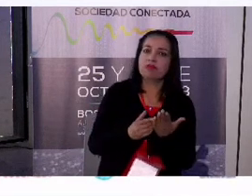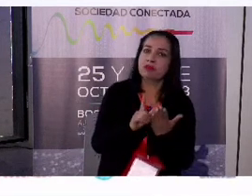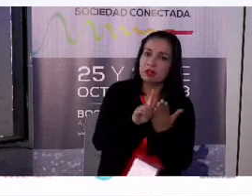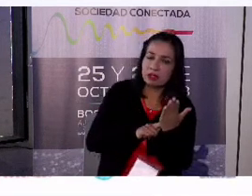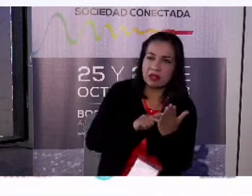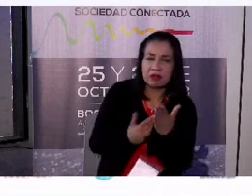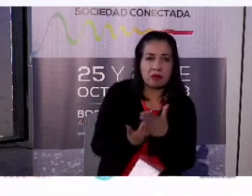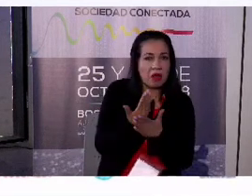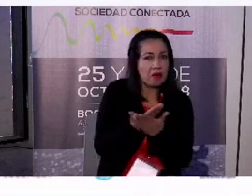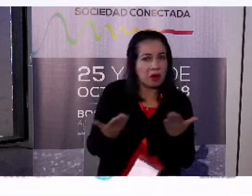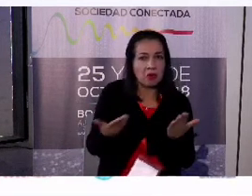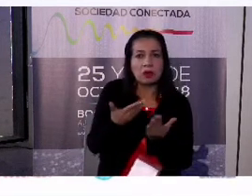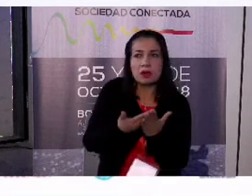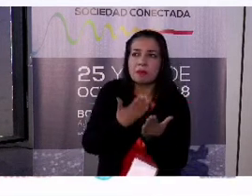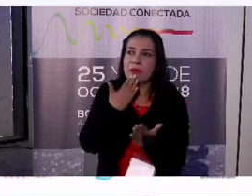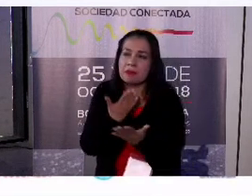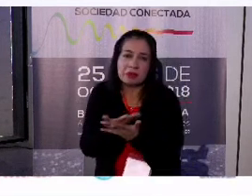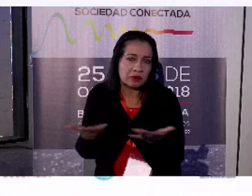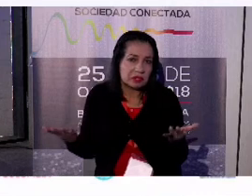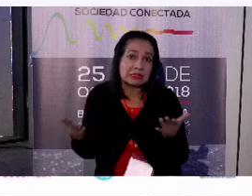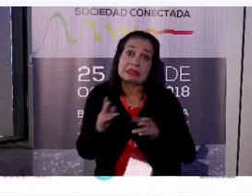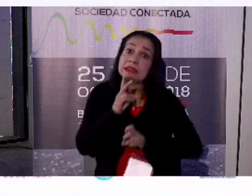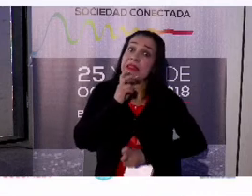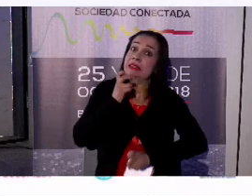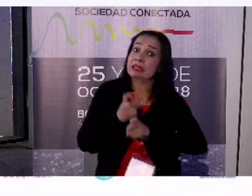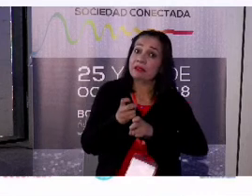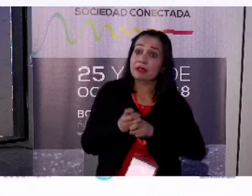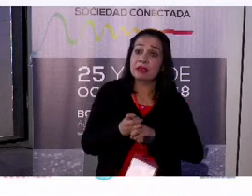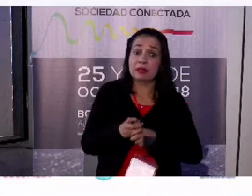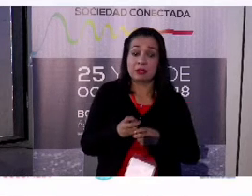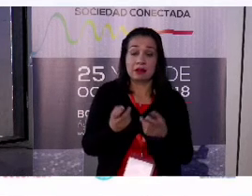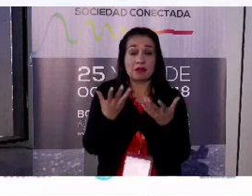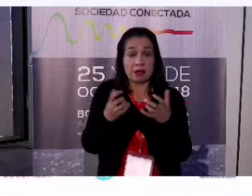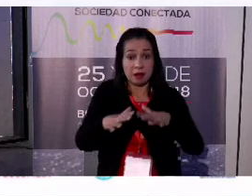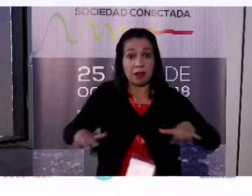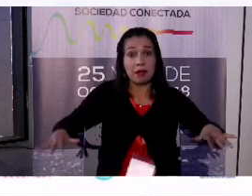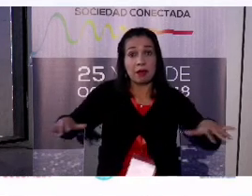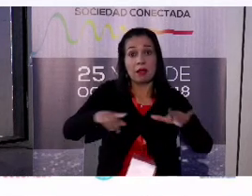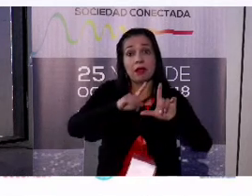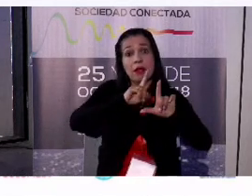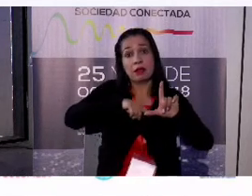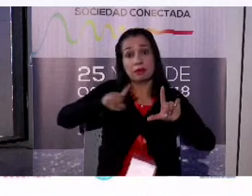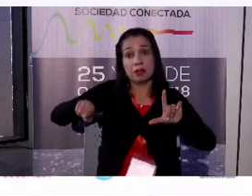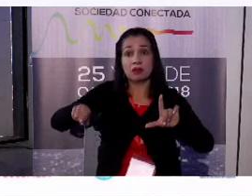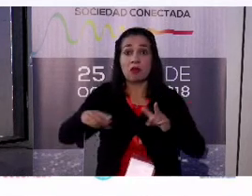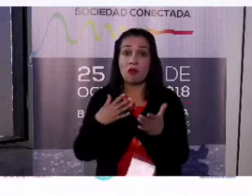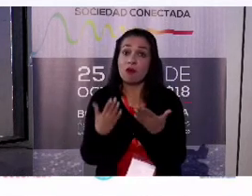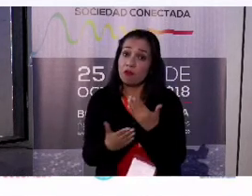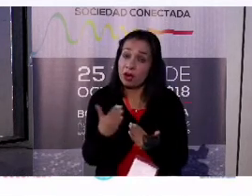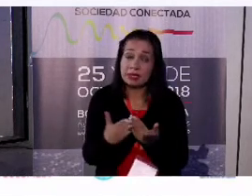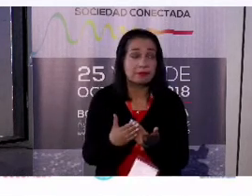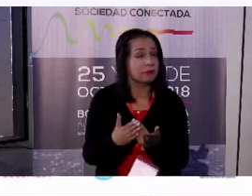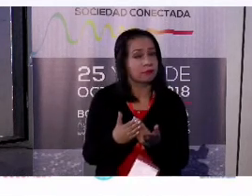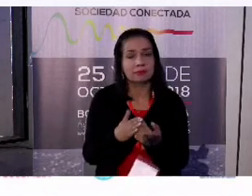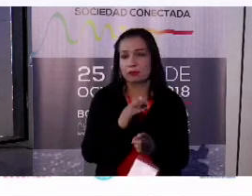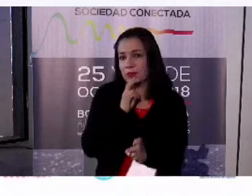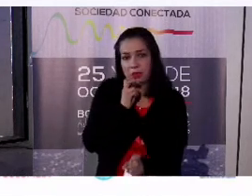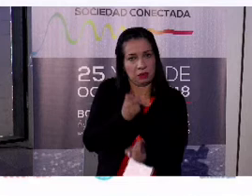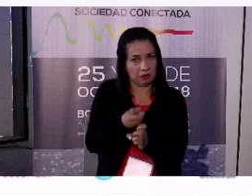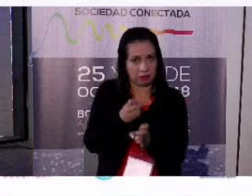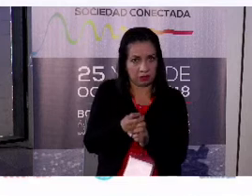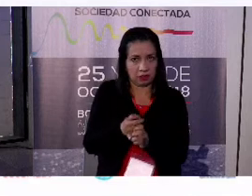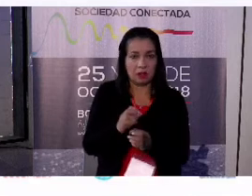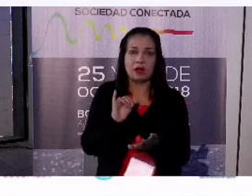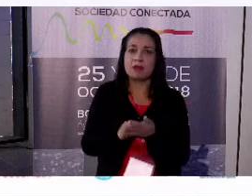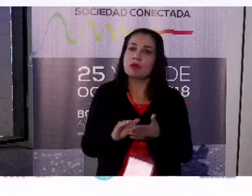ponen difícil a los que quieren comprar el espectro entonces digo ese el impulso exagerado de la industria